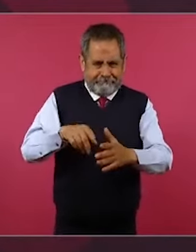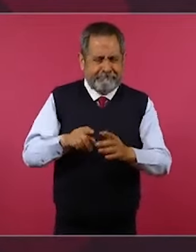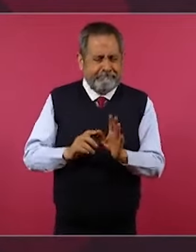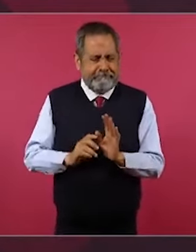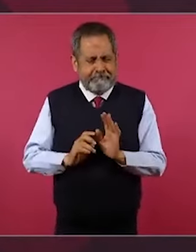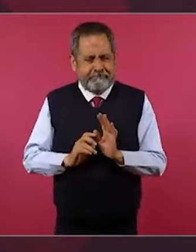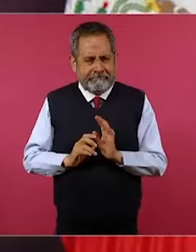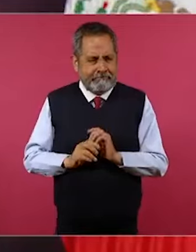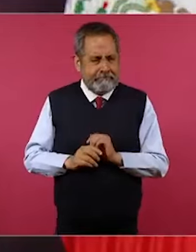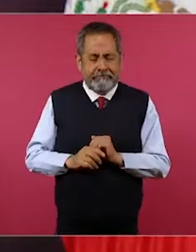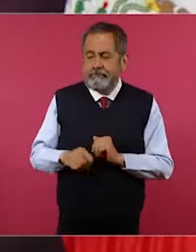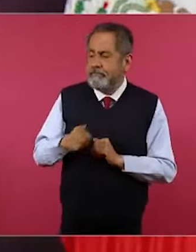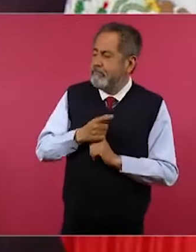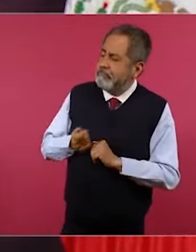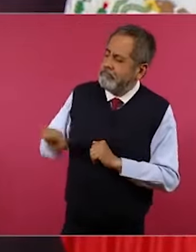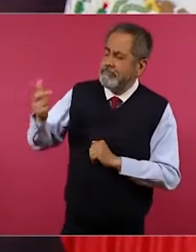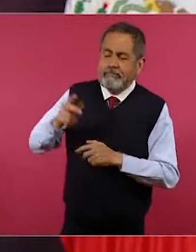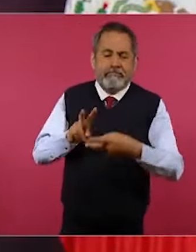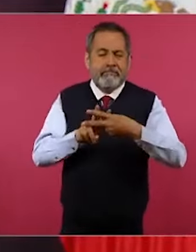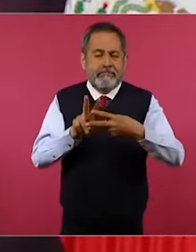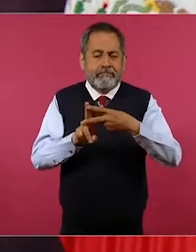el narcopresidente,